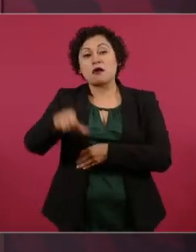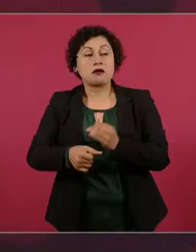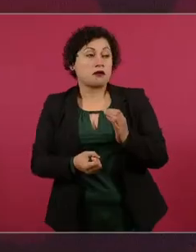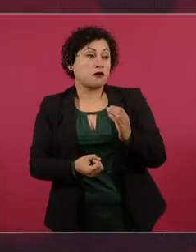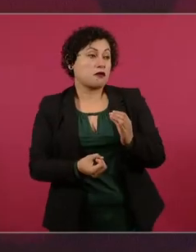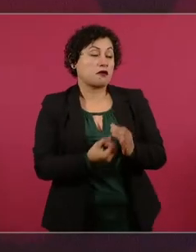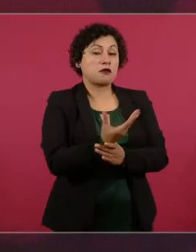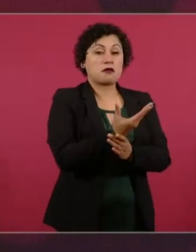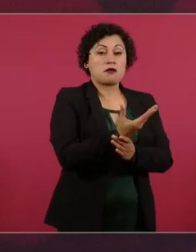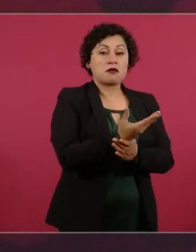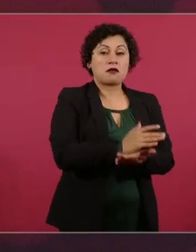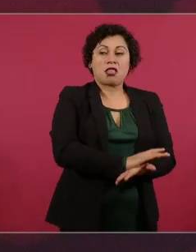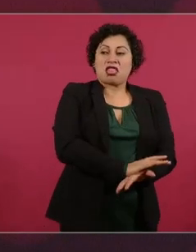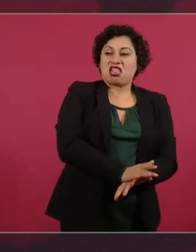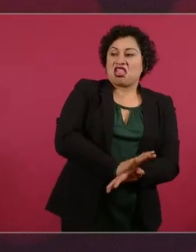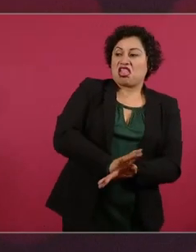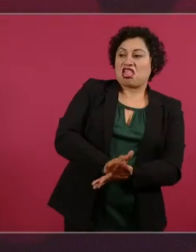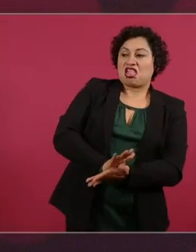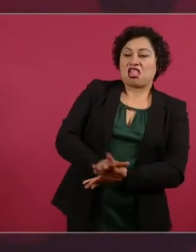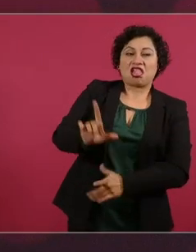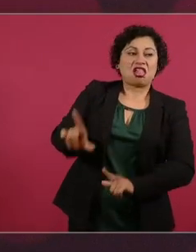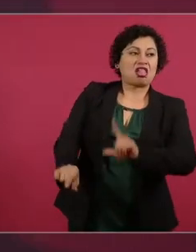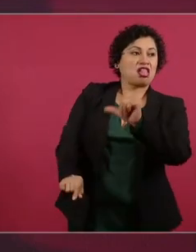a humillar al prójimo